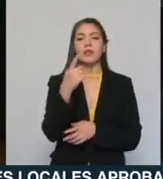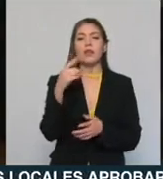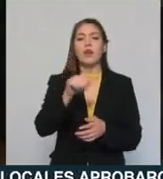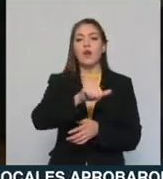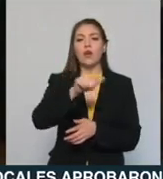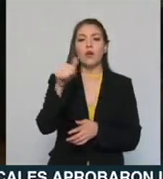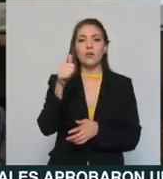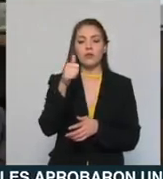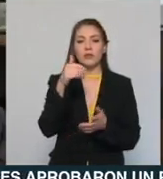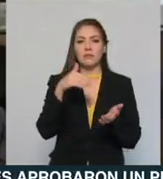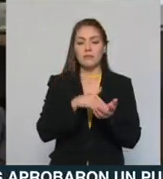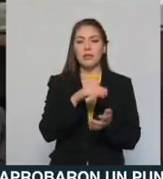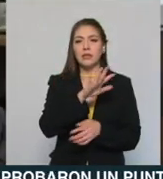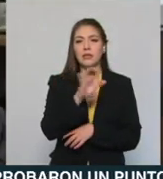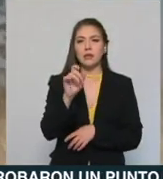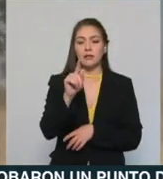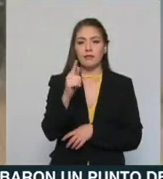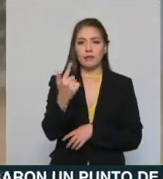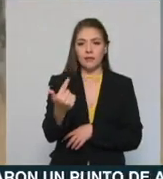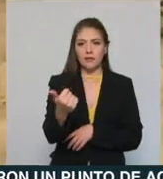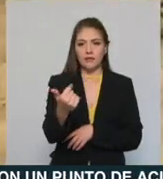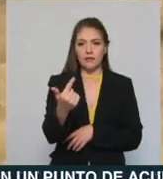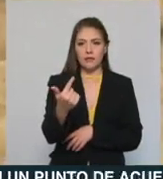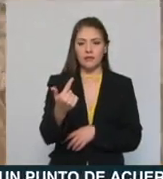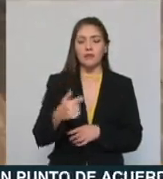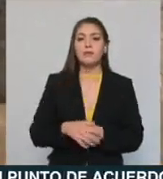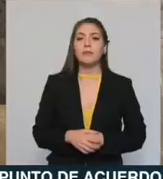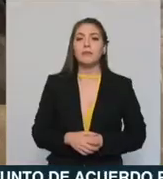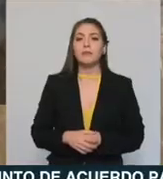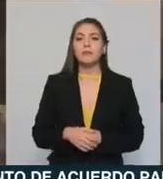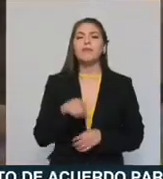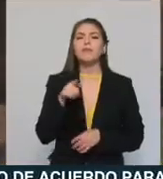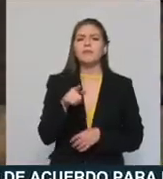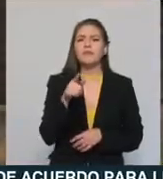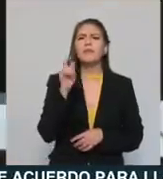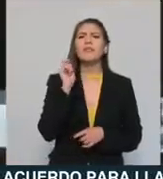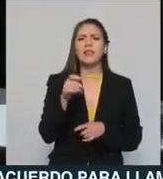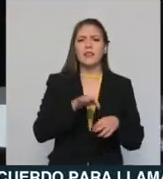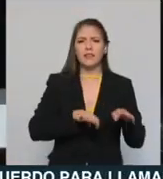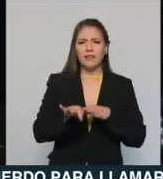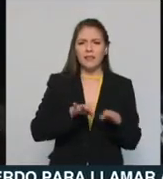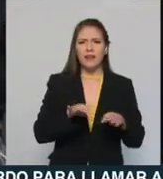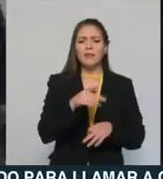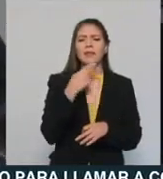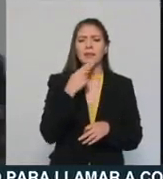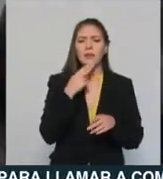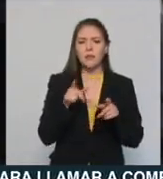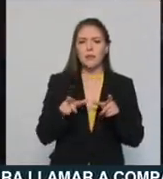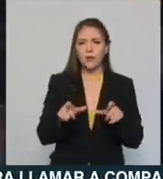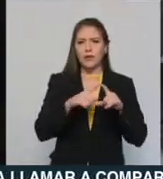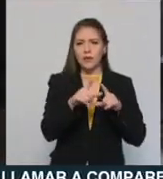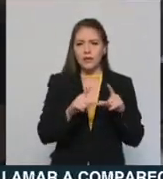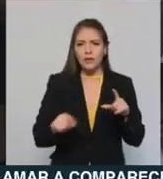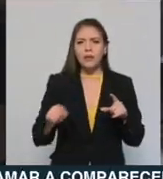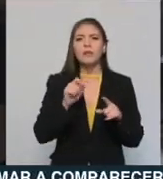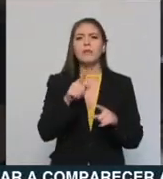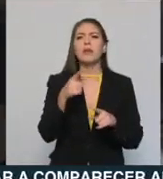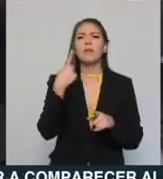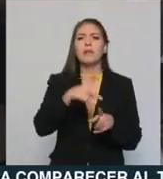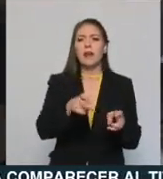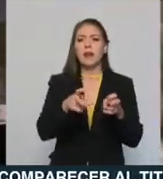111.577. Dentro de las funciones de la Guardia Nacional están el combate a la delincuencia, ciberseguridad,